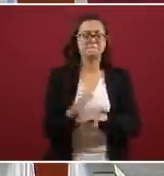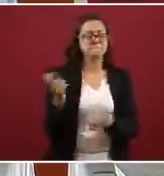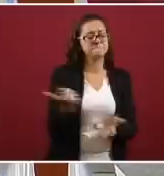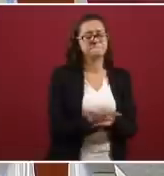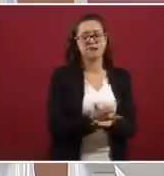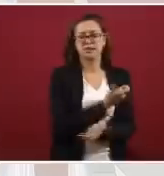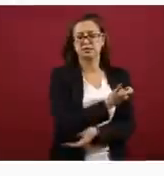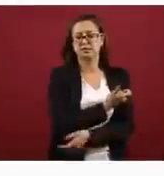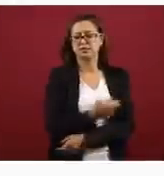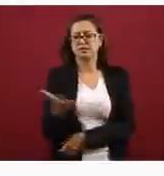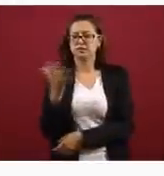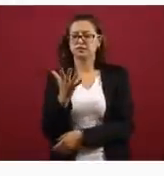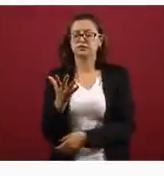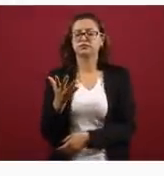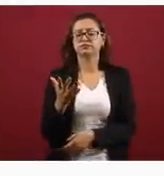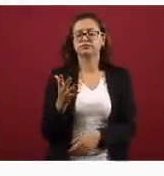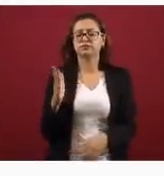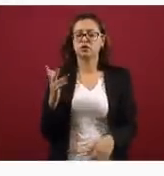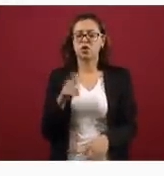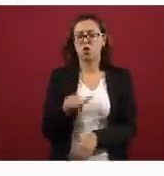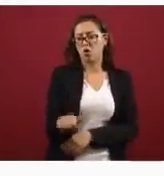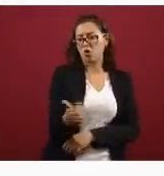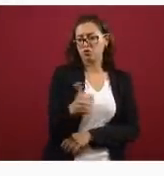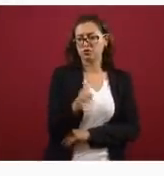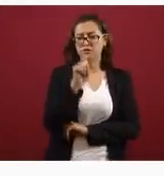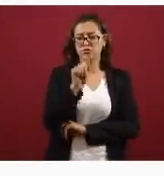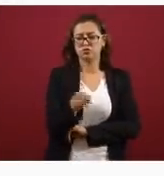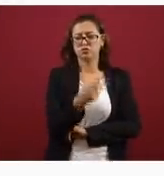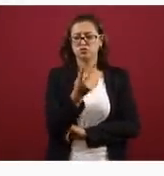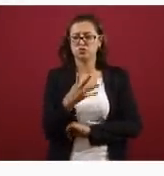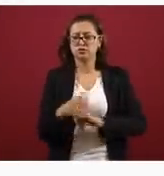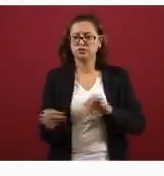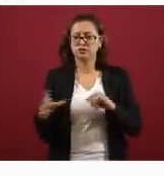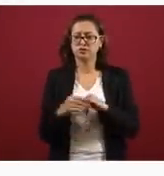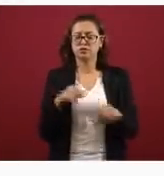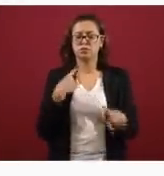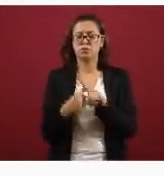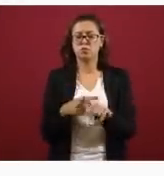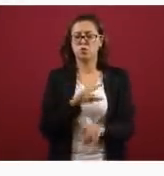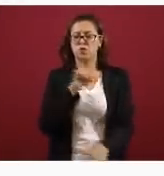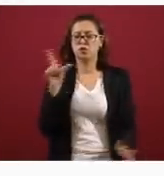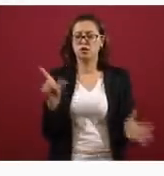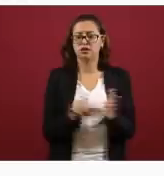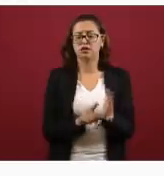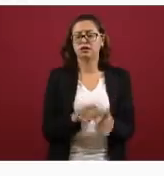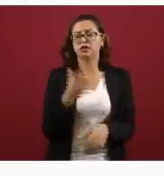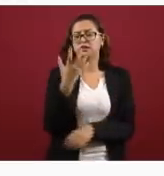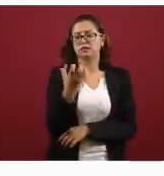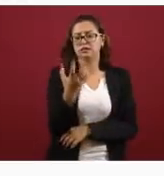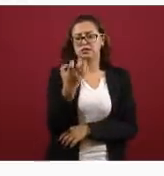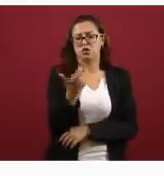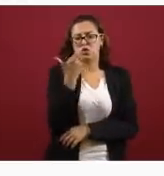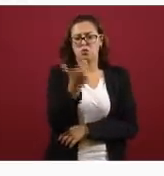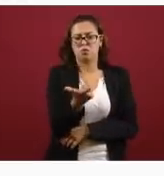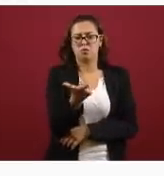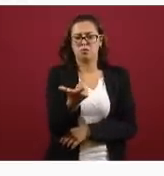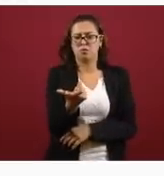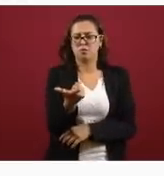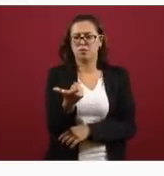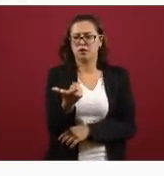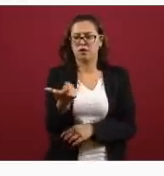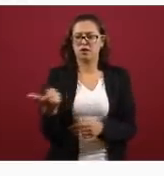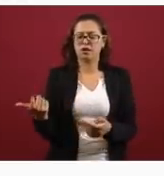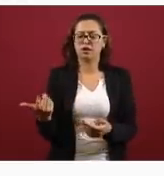alto, con el margen más alto, 11 pesos con 2 centavos por litro y 5 pesos con 15 centavos el margen